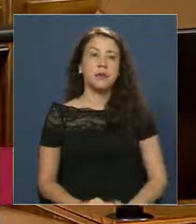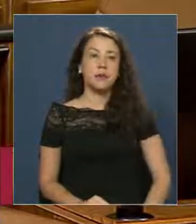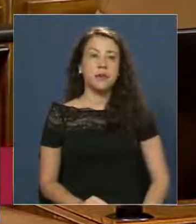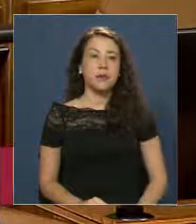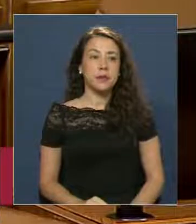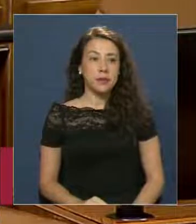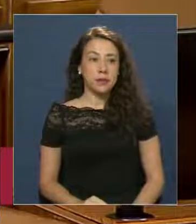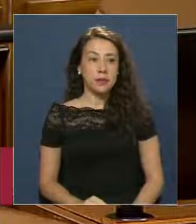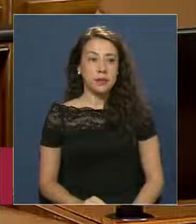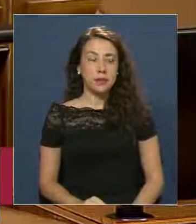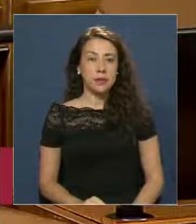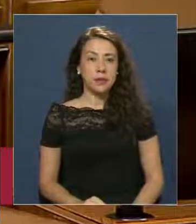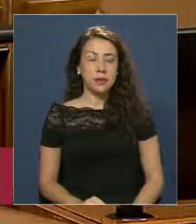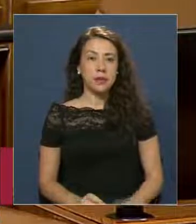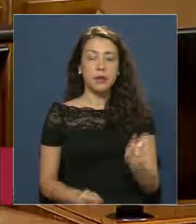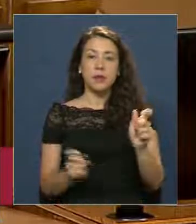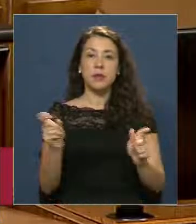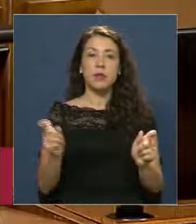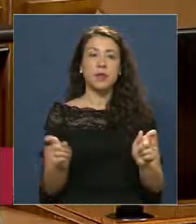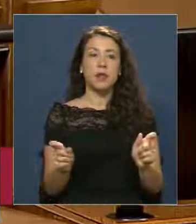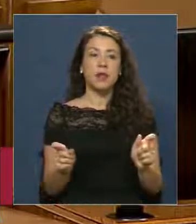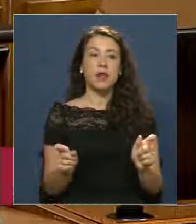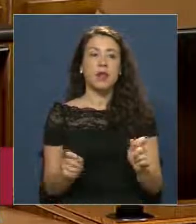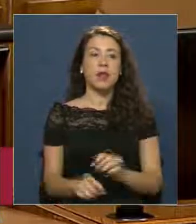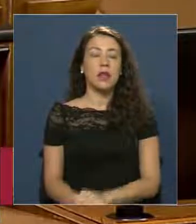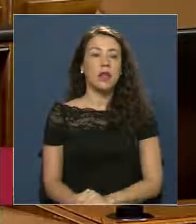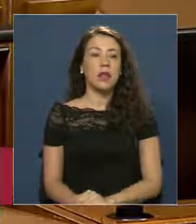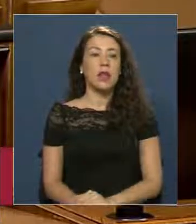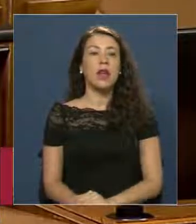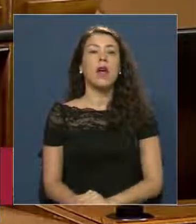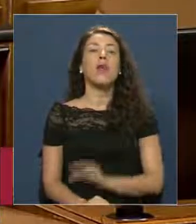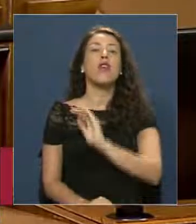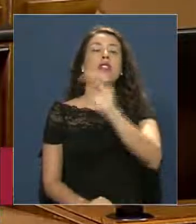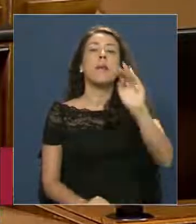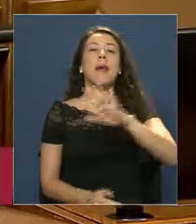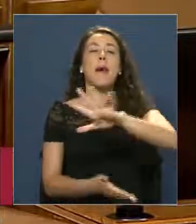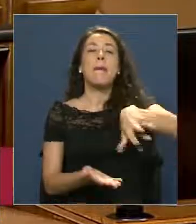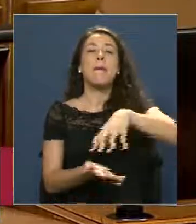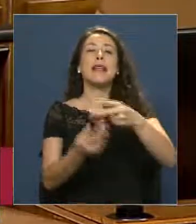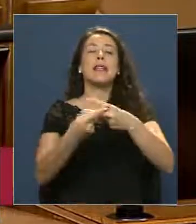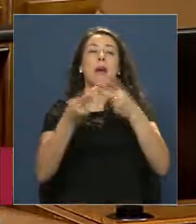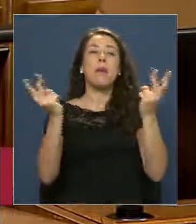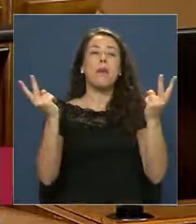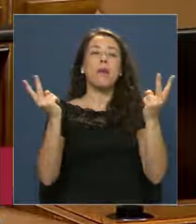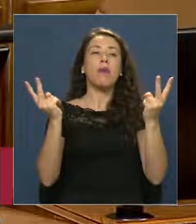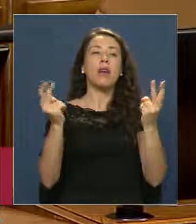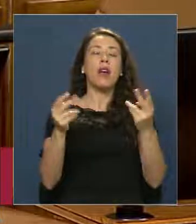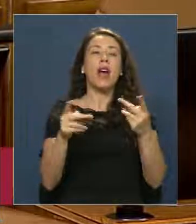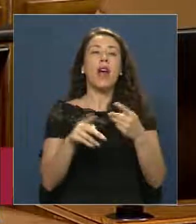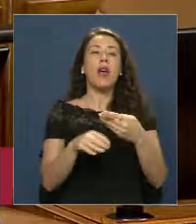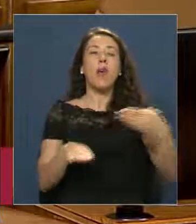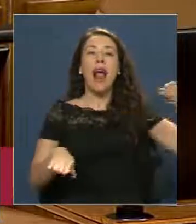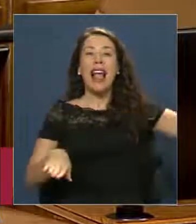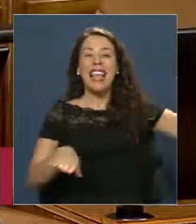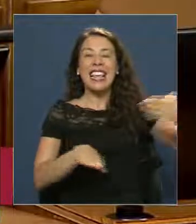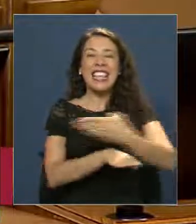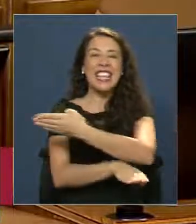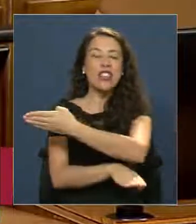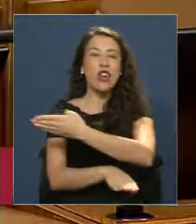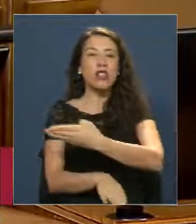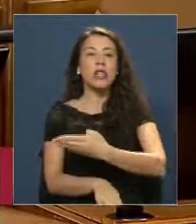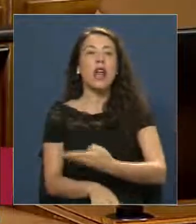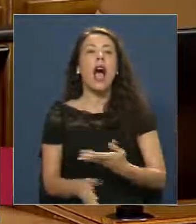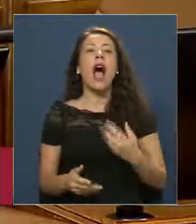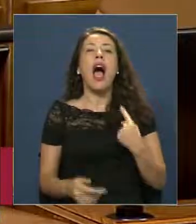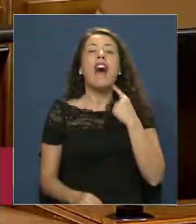también que llamaron desde una plaza pública con una guillotina detrás a